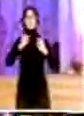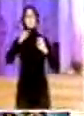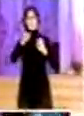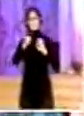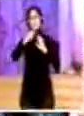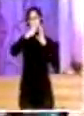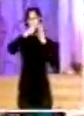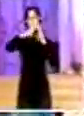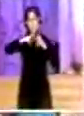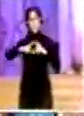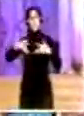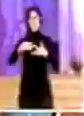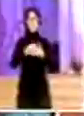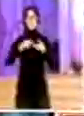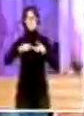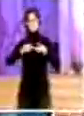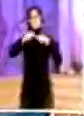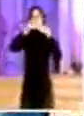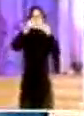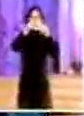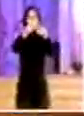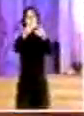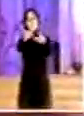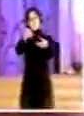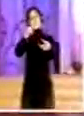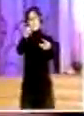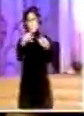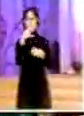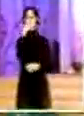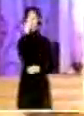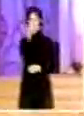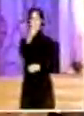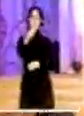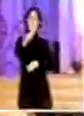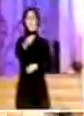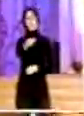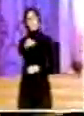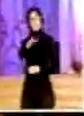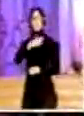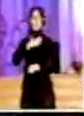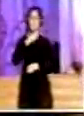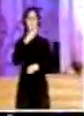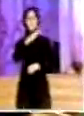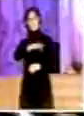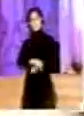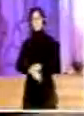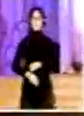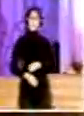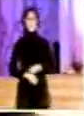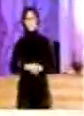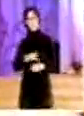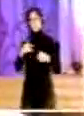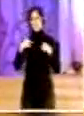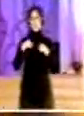cuerpo, tus cuerpos no puedas comprender. No puedas comprender, no lo